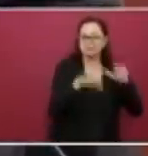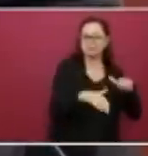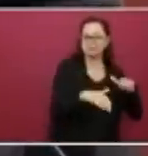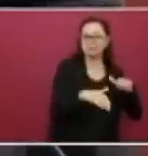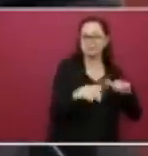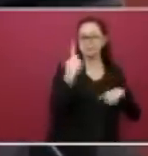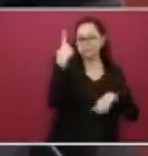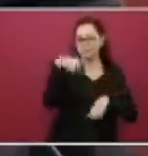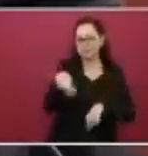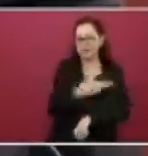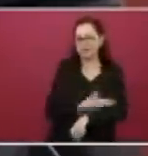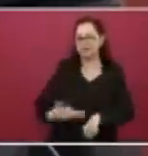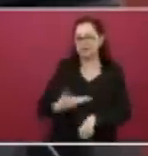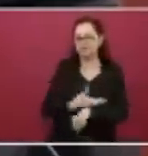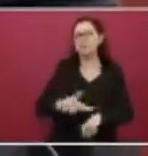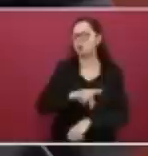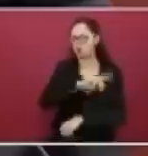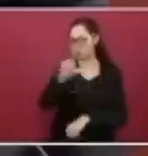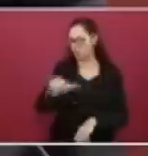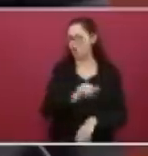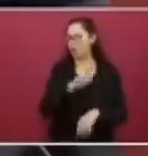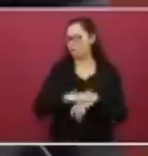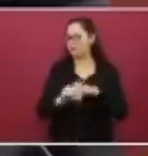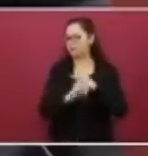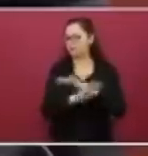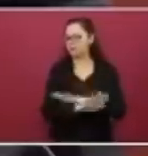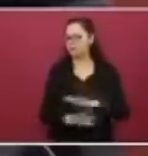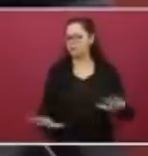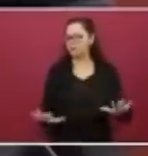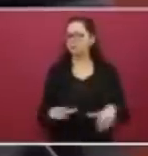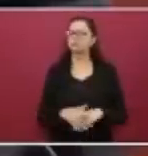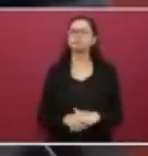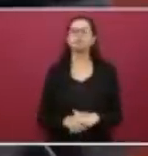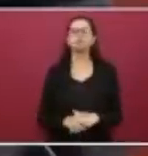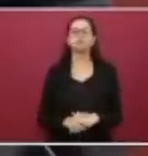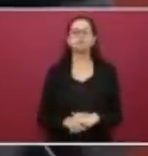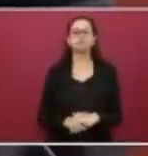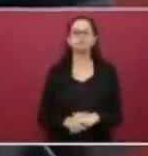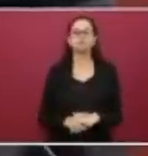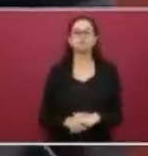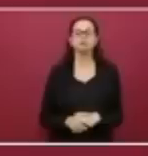ya les pasó la información además este